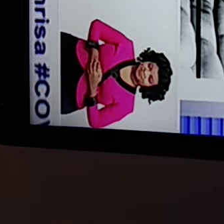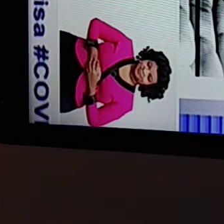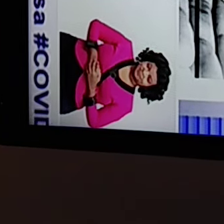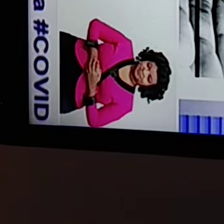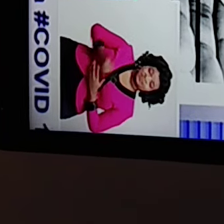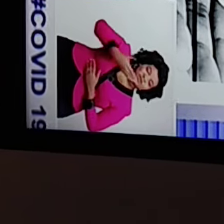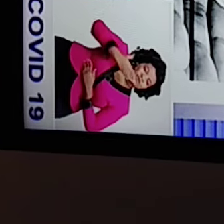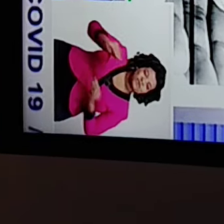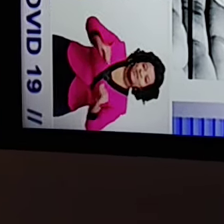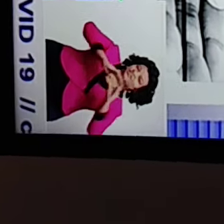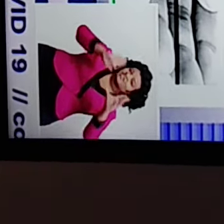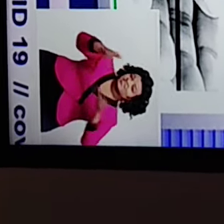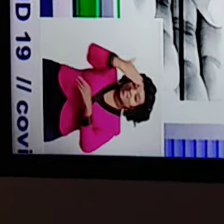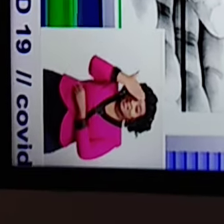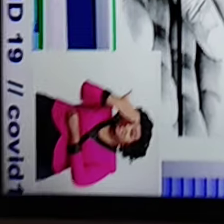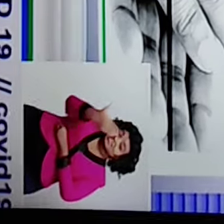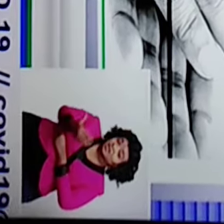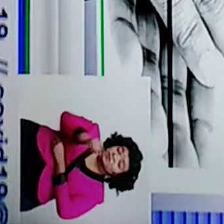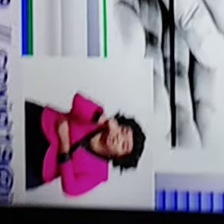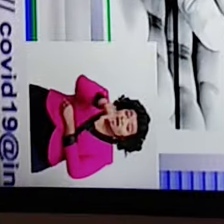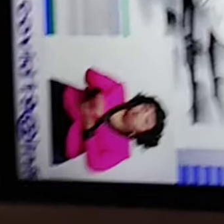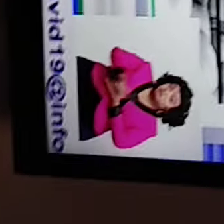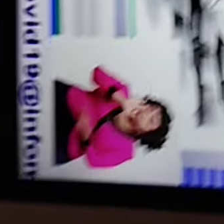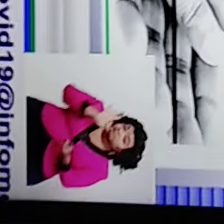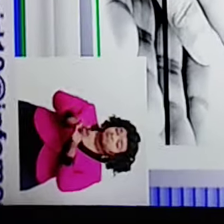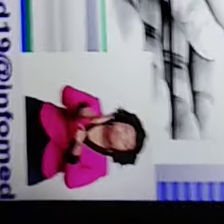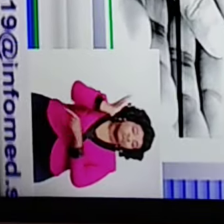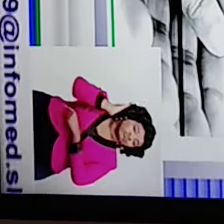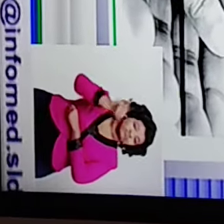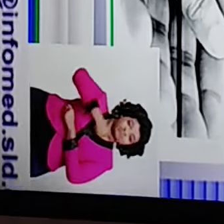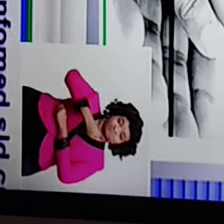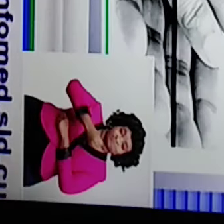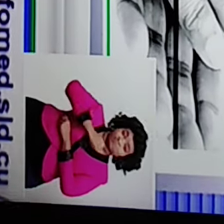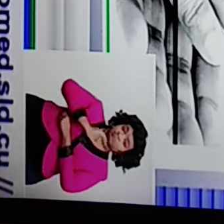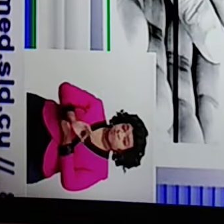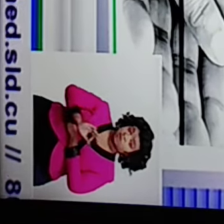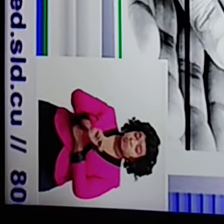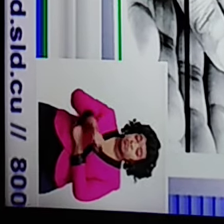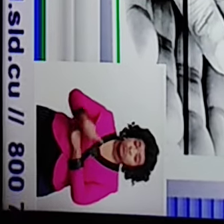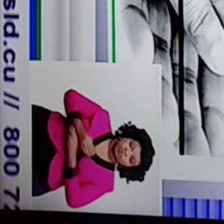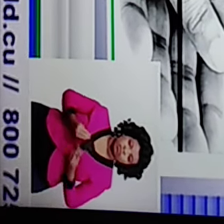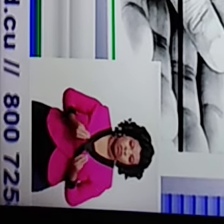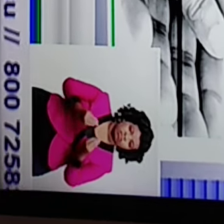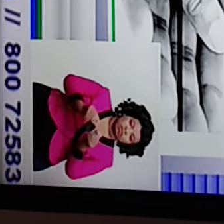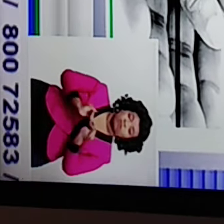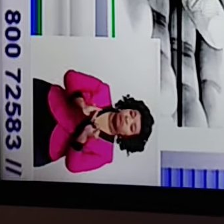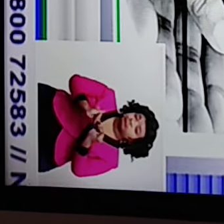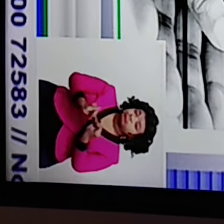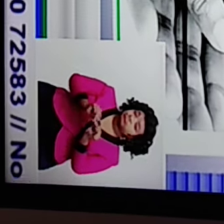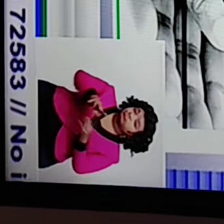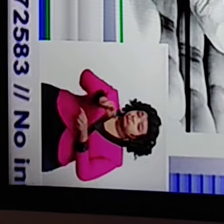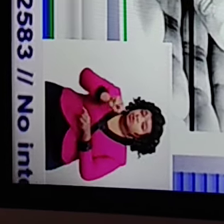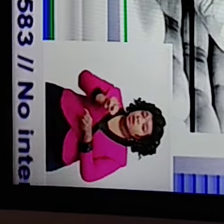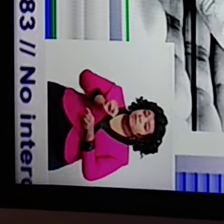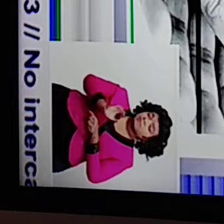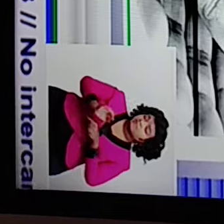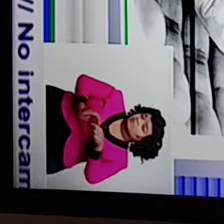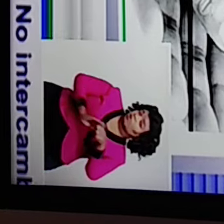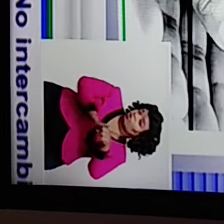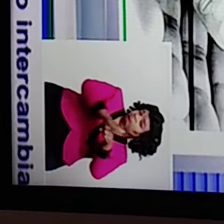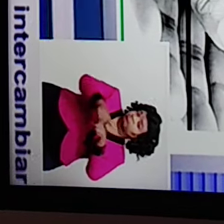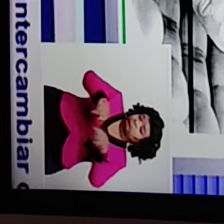placer saludarle. Bienvenido a una nueva conferencia de prensa, espacio que lleva a usted la actualización sobre el comportamiento de la